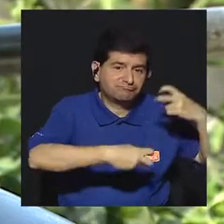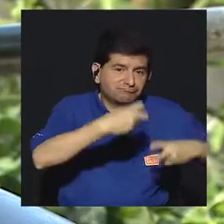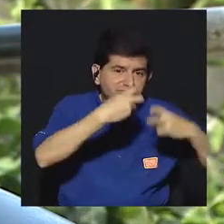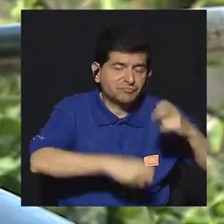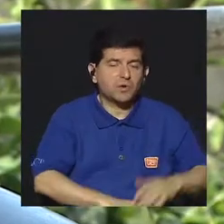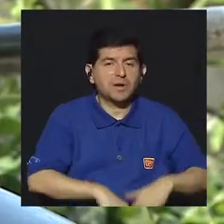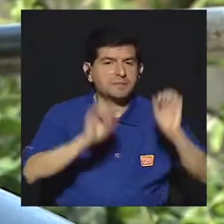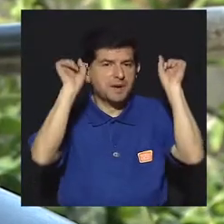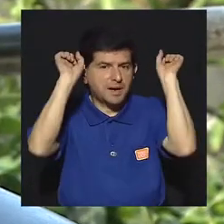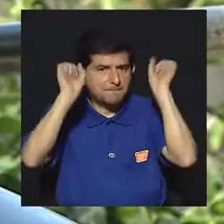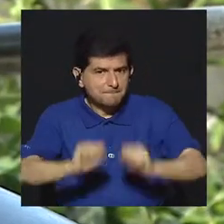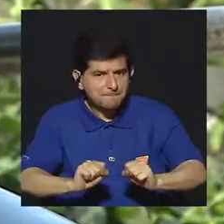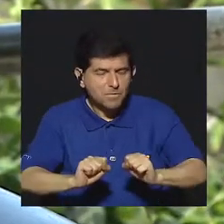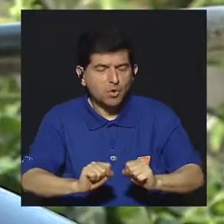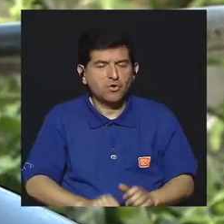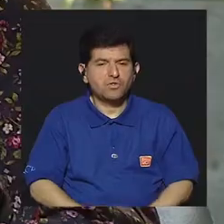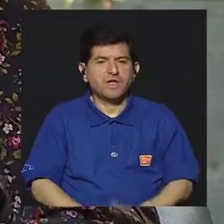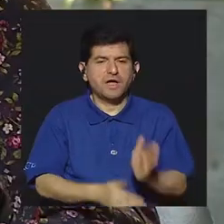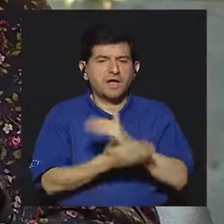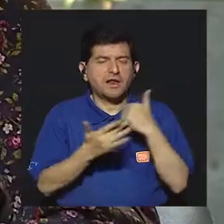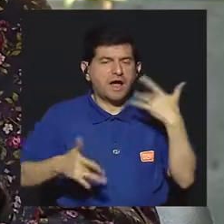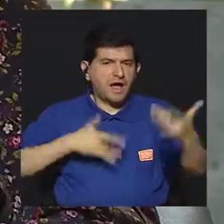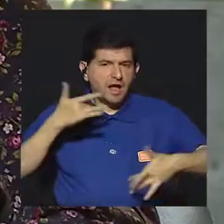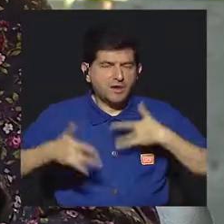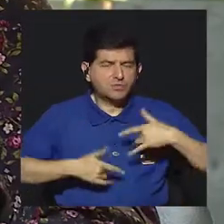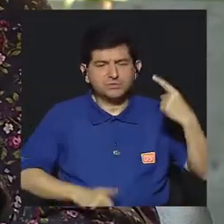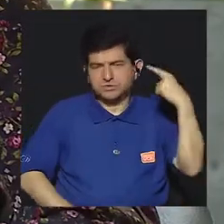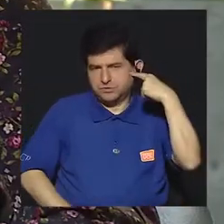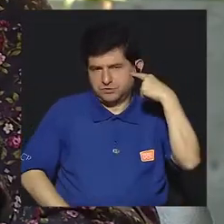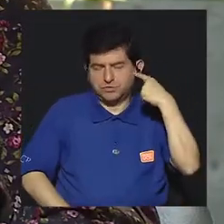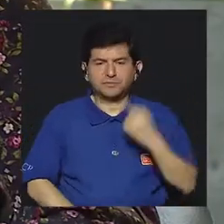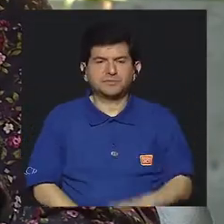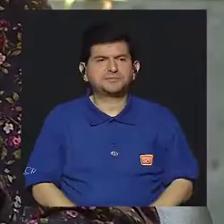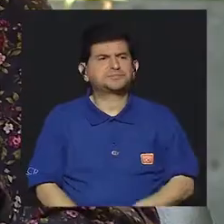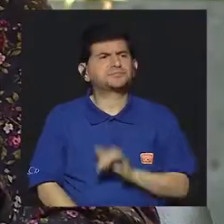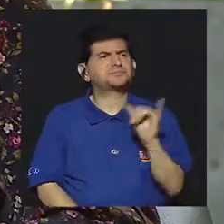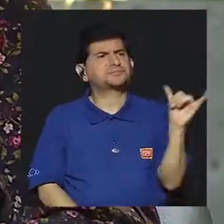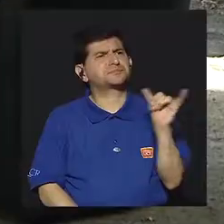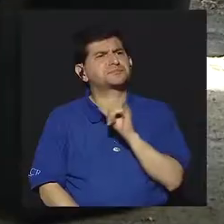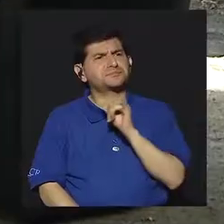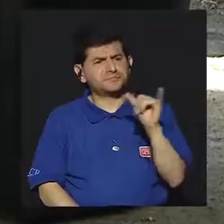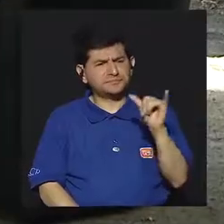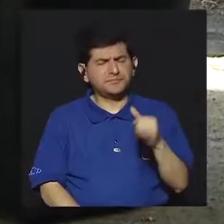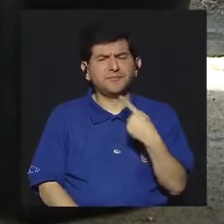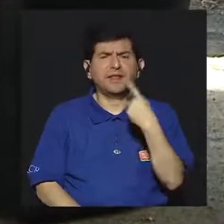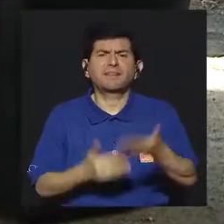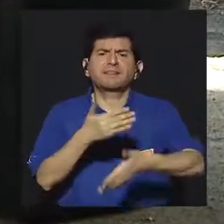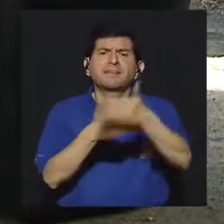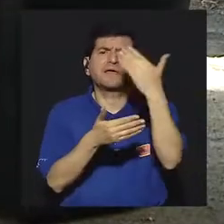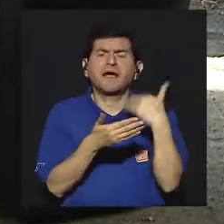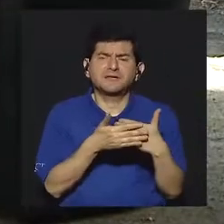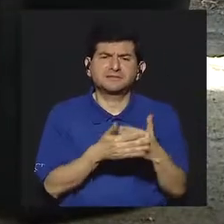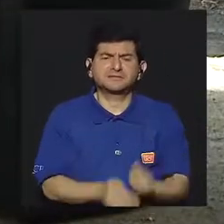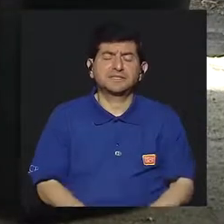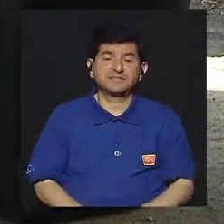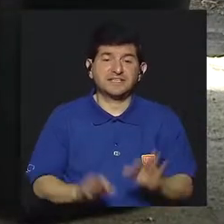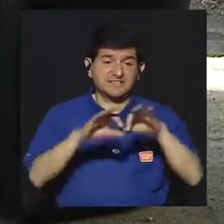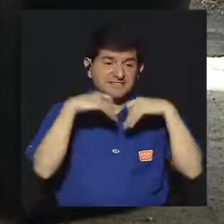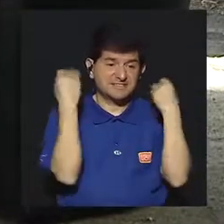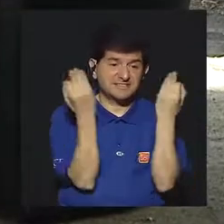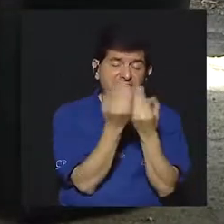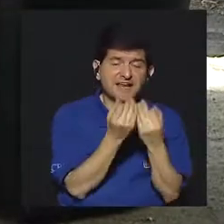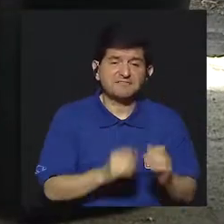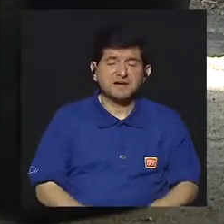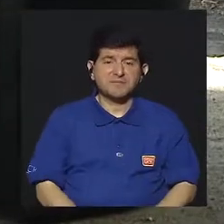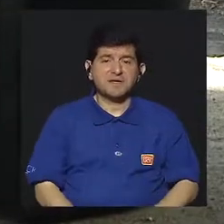problema, ¿verdad? Para tener algún síntoma auditivo. También, como les decía, si hay en la